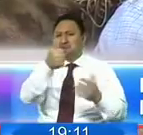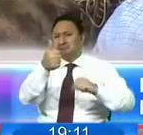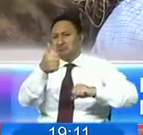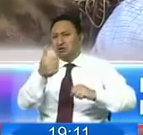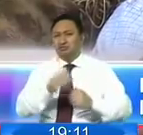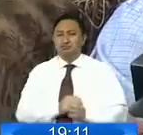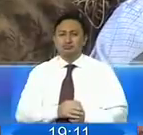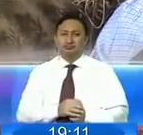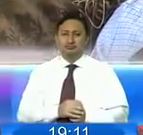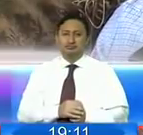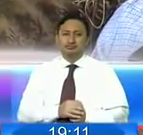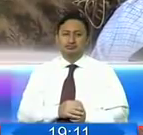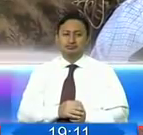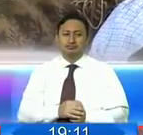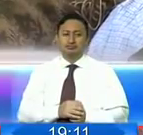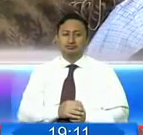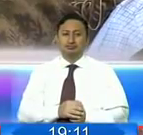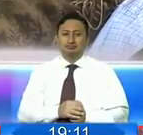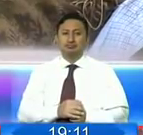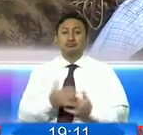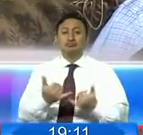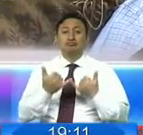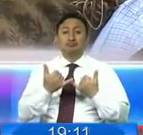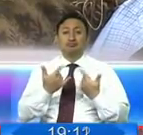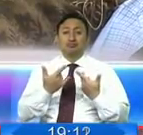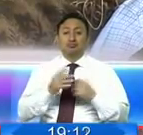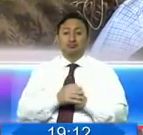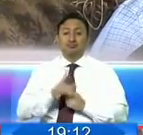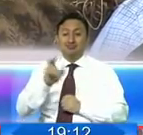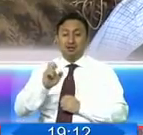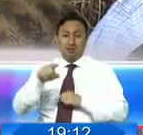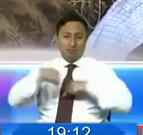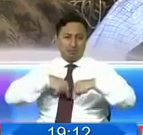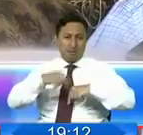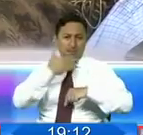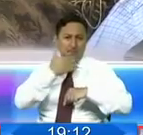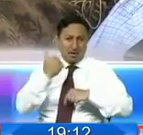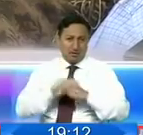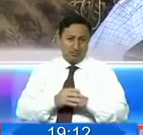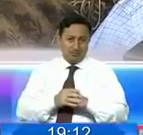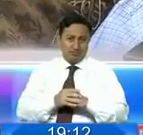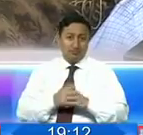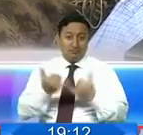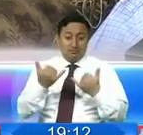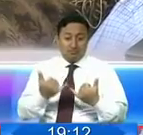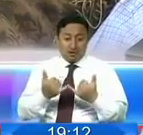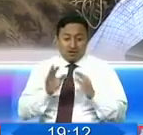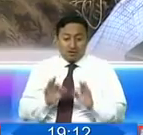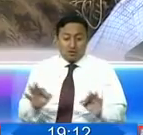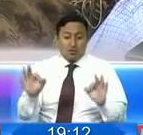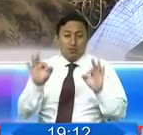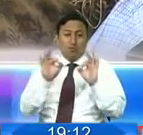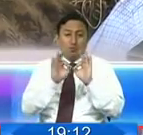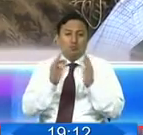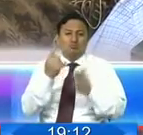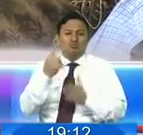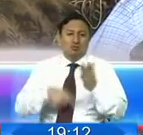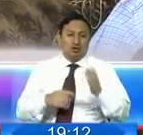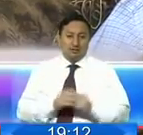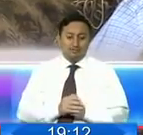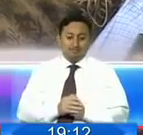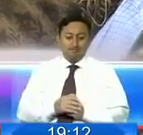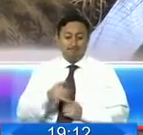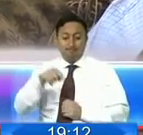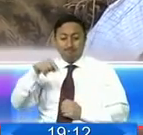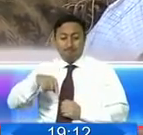retomar todo lo que nos permita nosotros mejorar la viabilidad aquí lo de fondo es que se entienda que en la